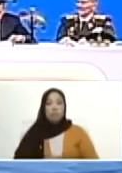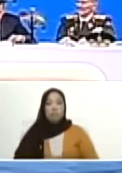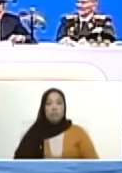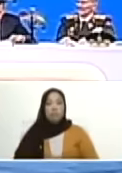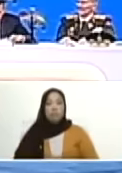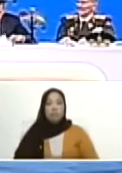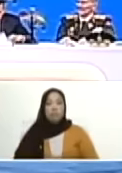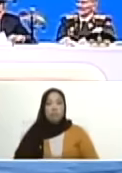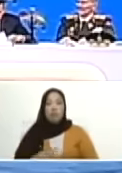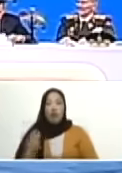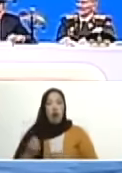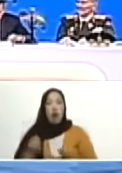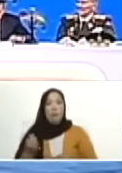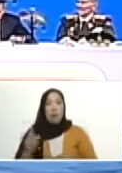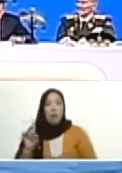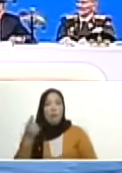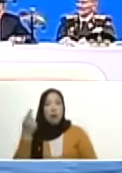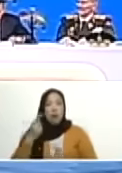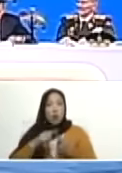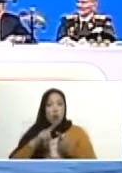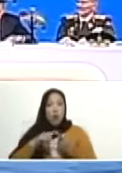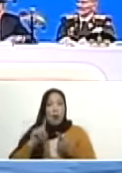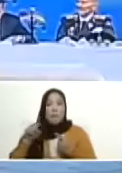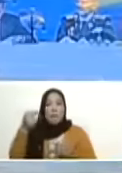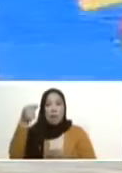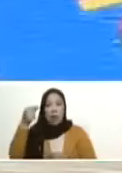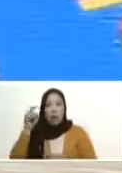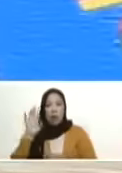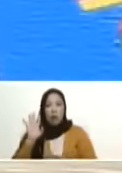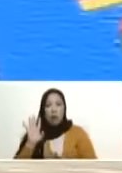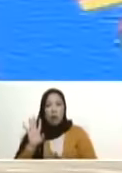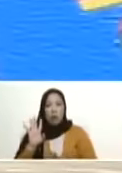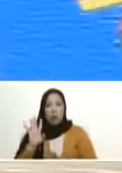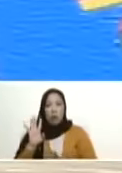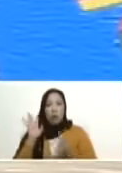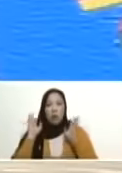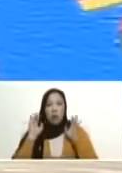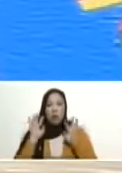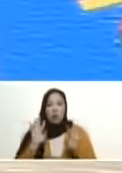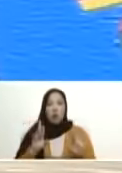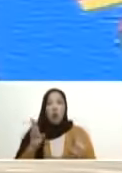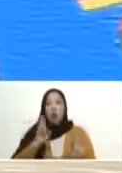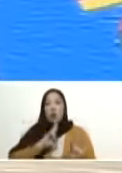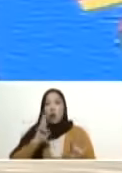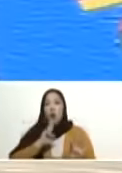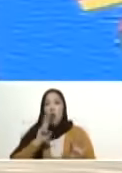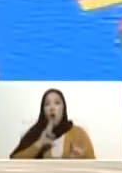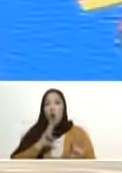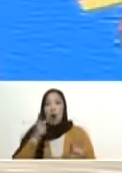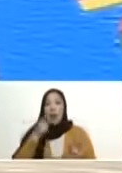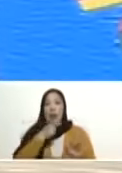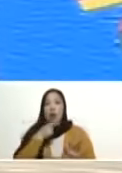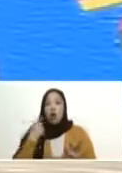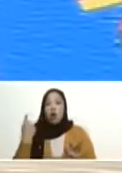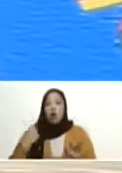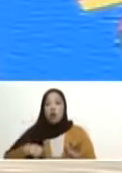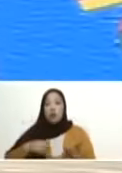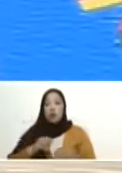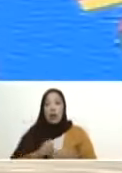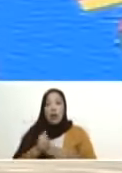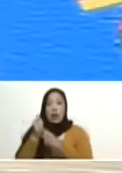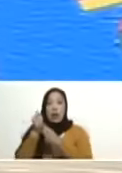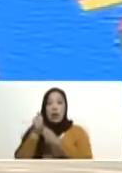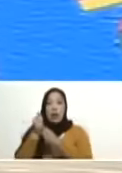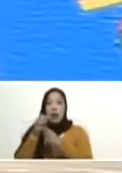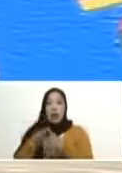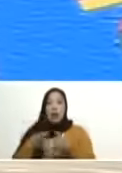Uno, el triunfo del Ejército Rojo sobre las tropas nazis, la liberación de